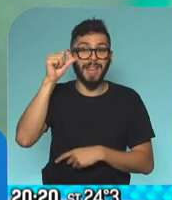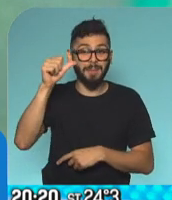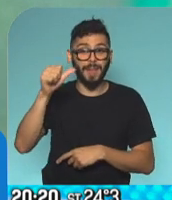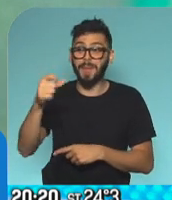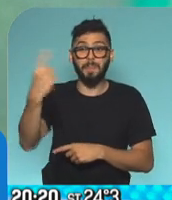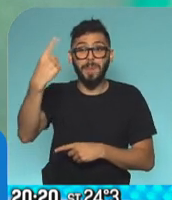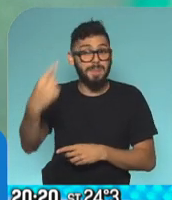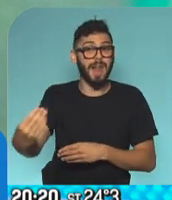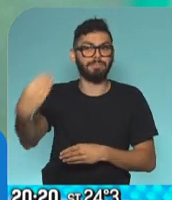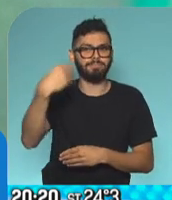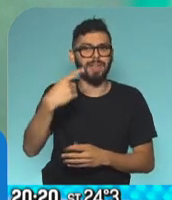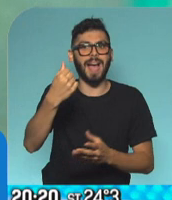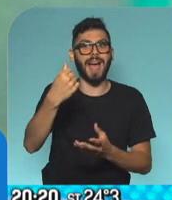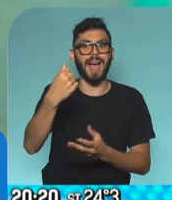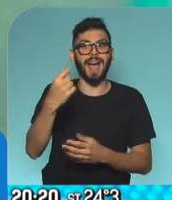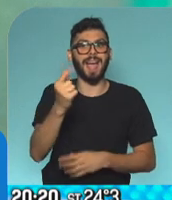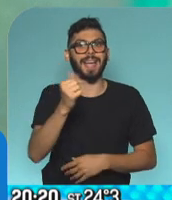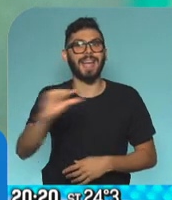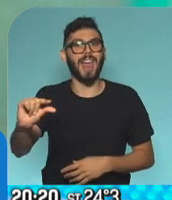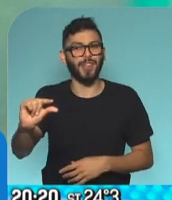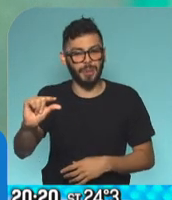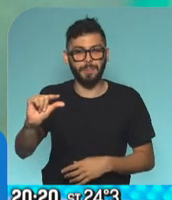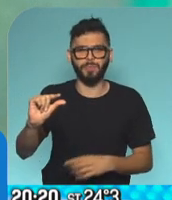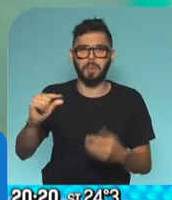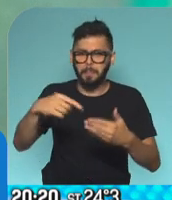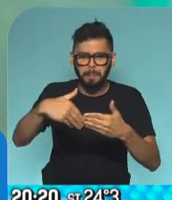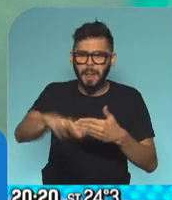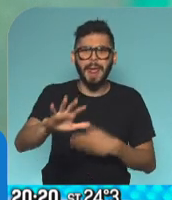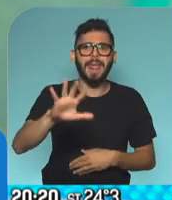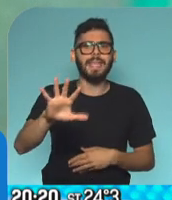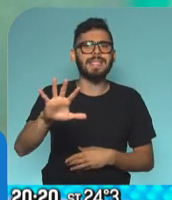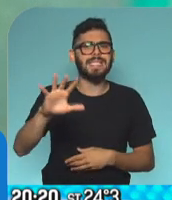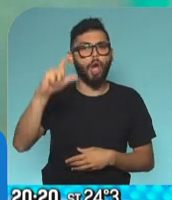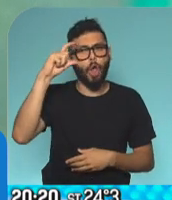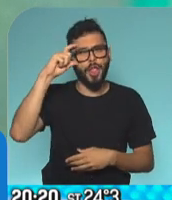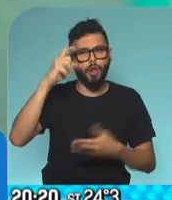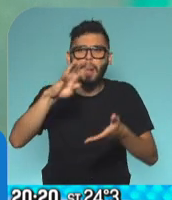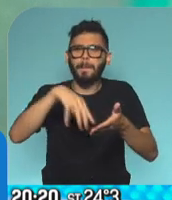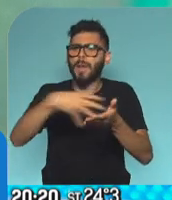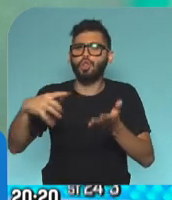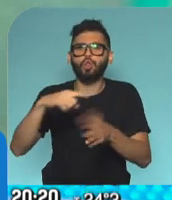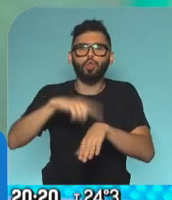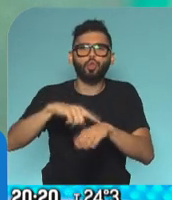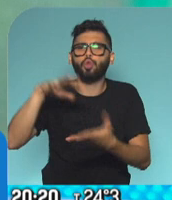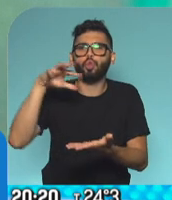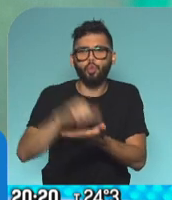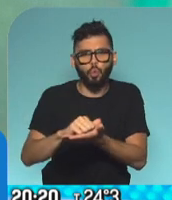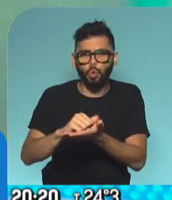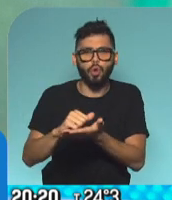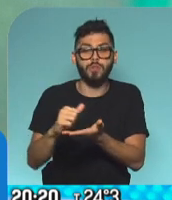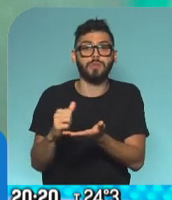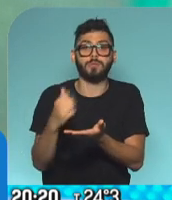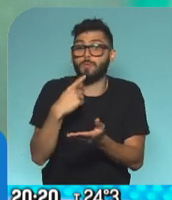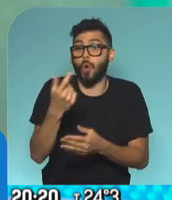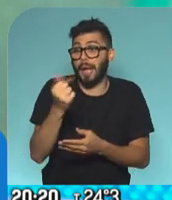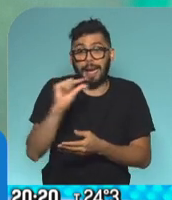gestionar un crédito a partir del 5 ya todas las planillas de turnados para tener un crédito de hacer un crédito